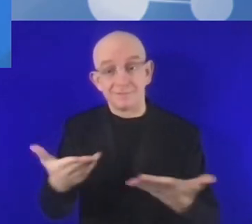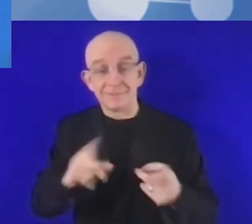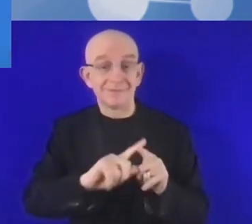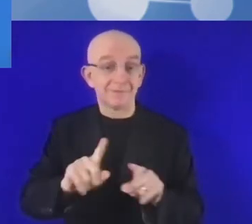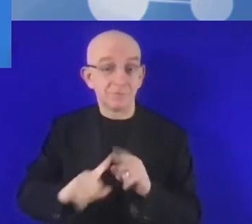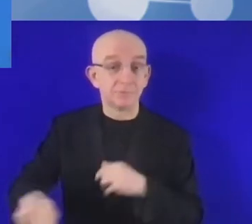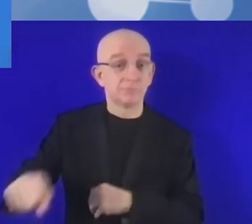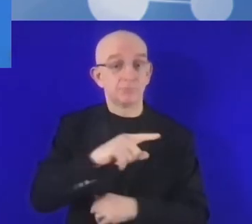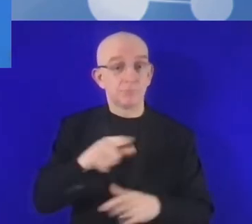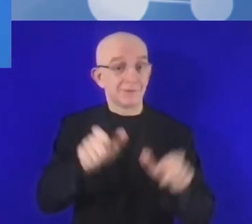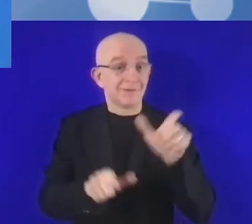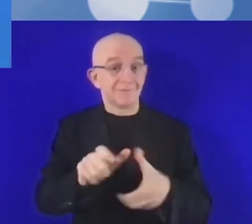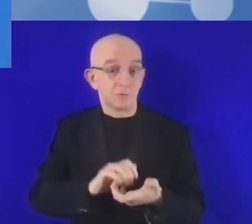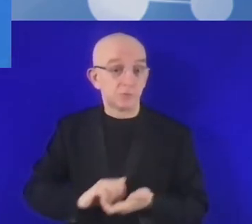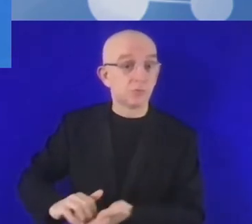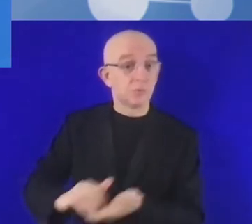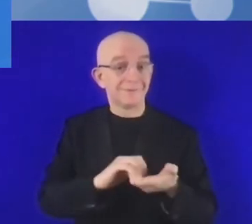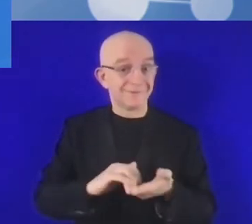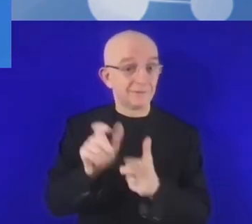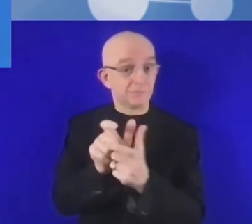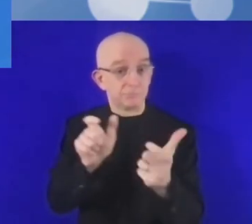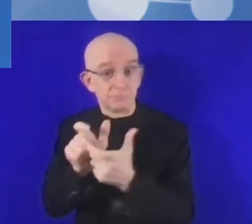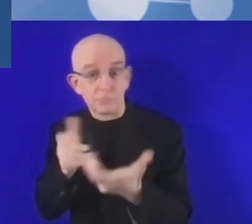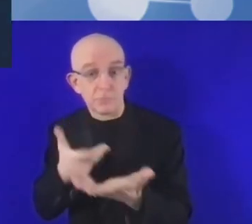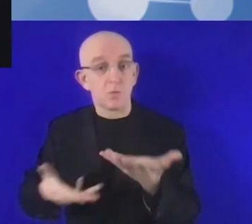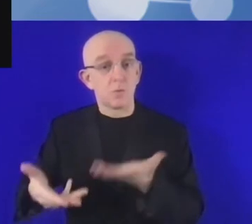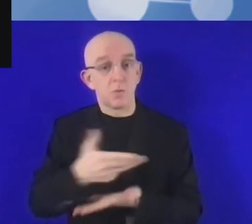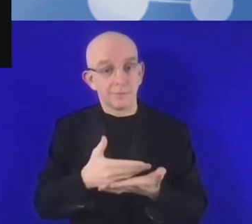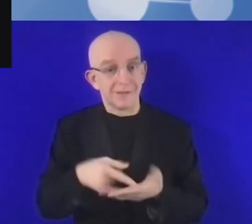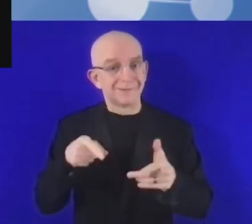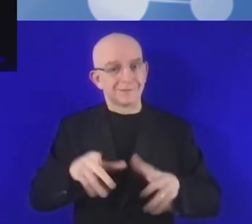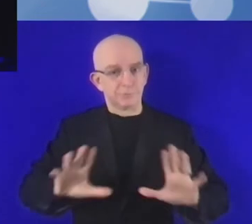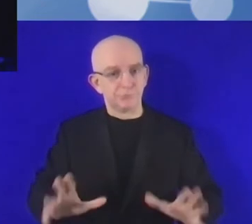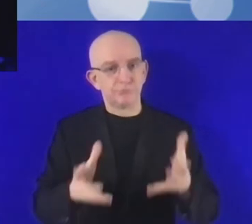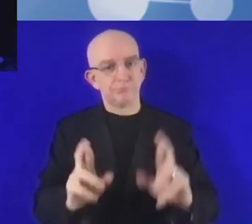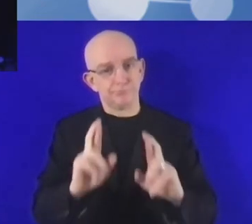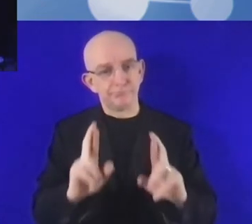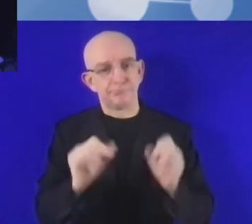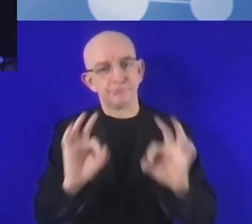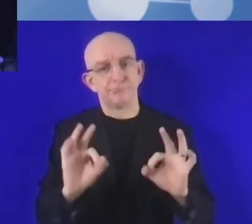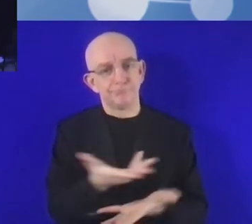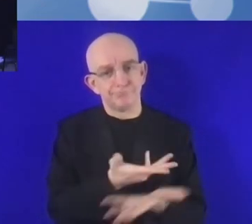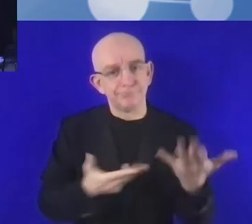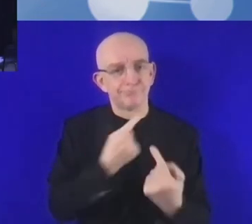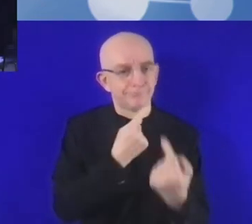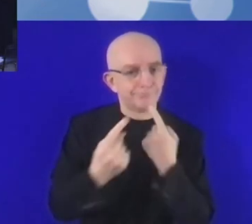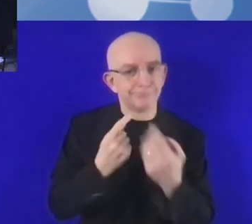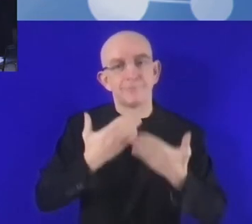esta visión. Espero que este foro cree un fuerte impulso y estimule el progreso. Les insto a que sean audaces y les